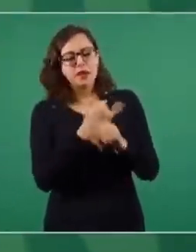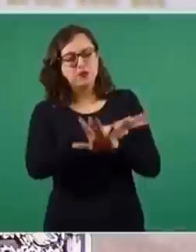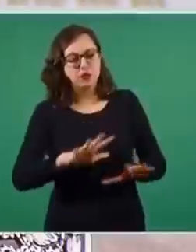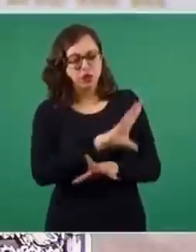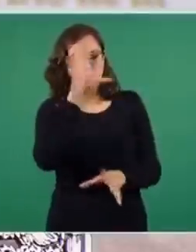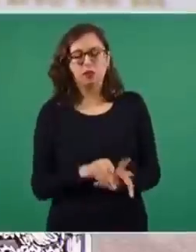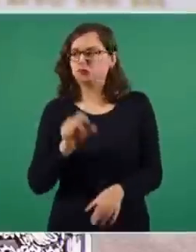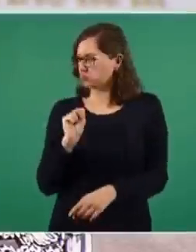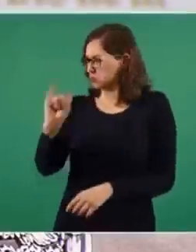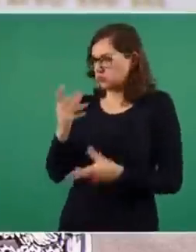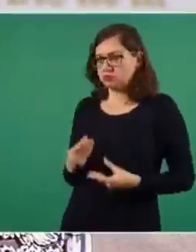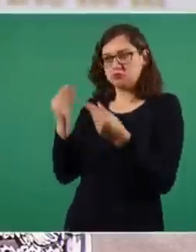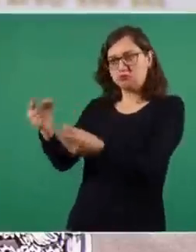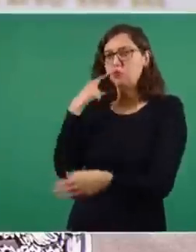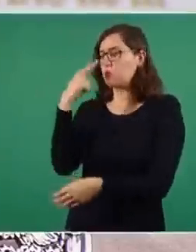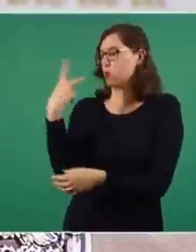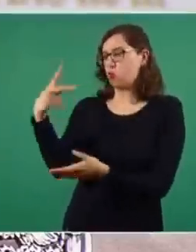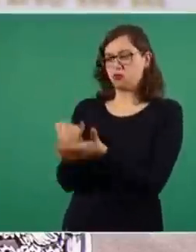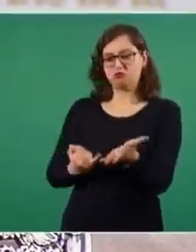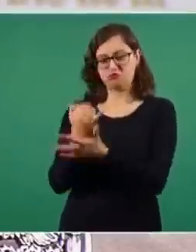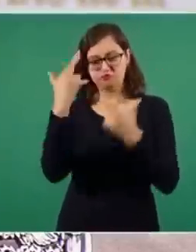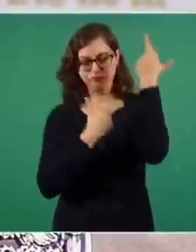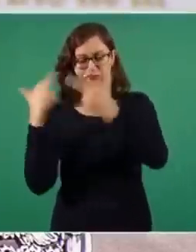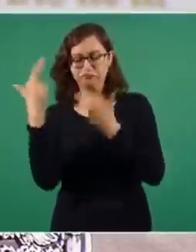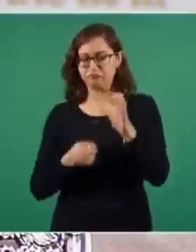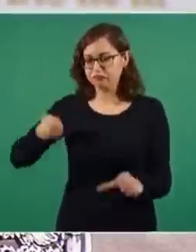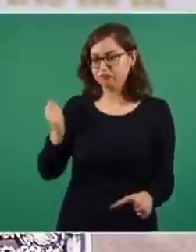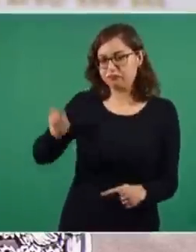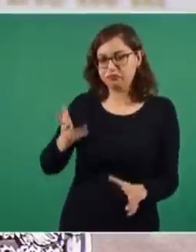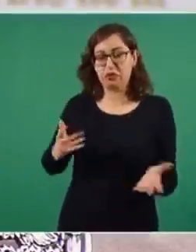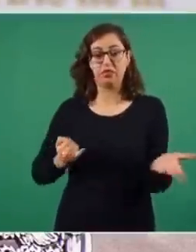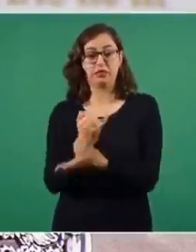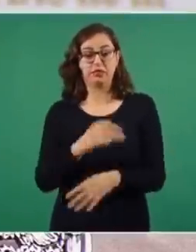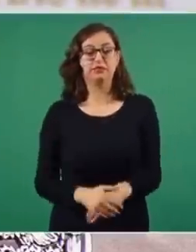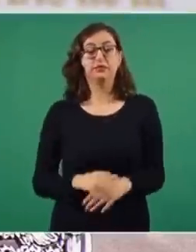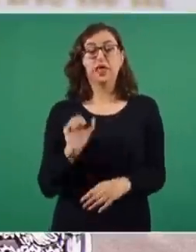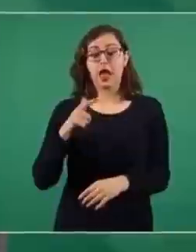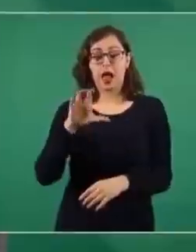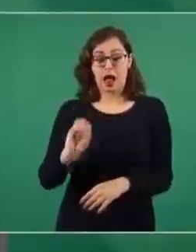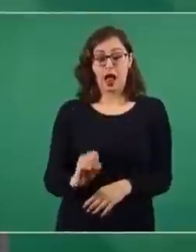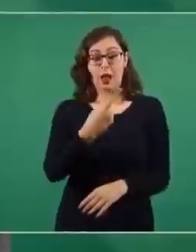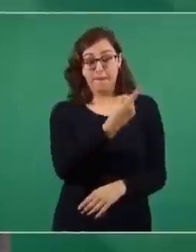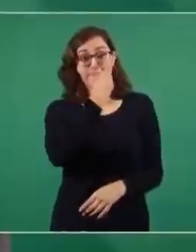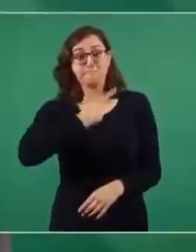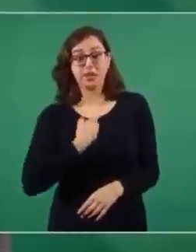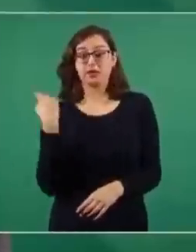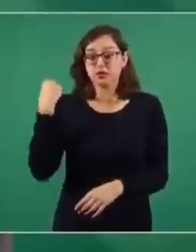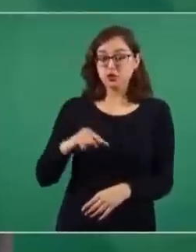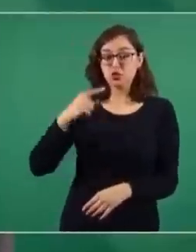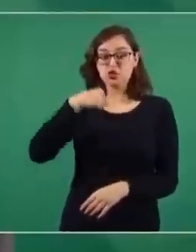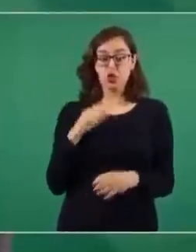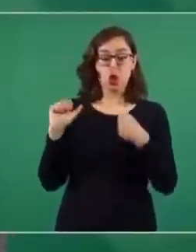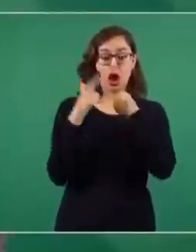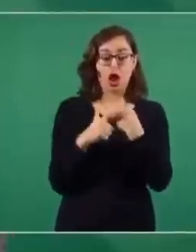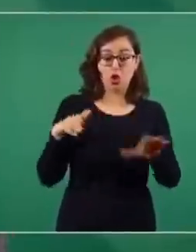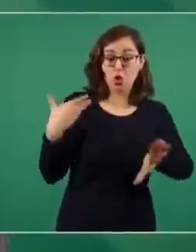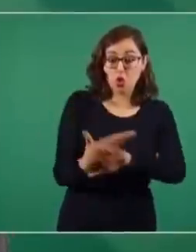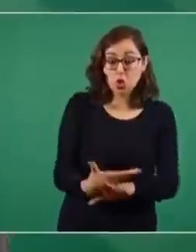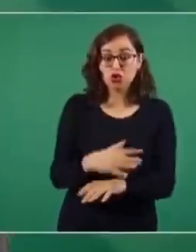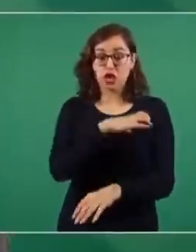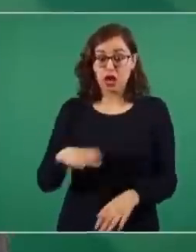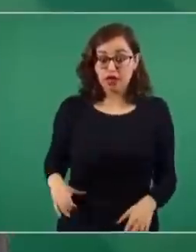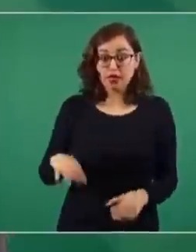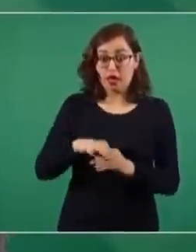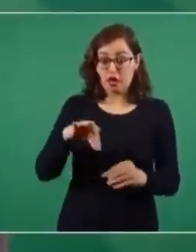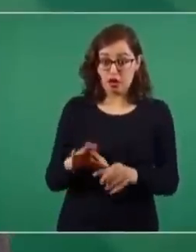constitucional autónomo determinen lo que conforme a derecho proceda. El presidente López Obrador me dio una instrucción muy clara de no hacer ninguna acción que afectara el